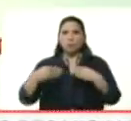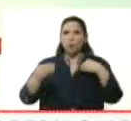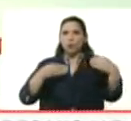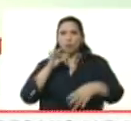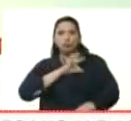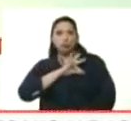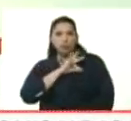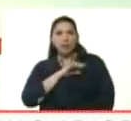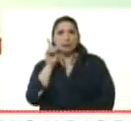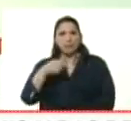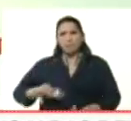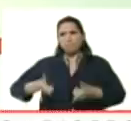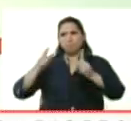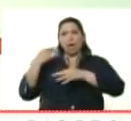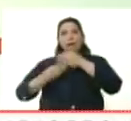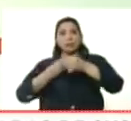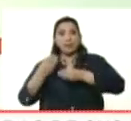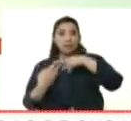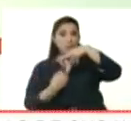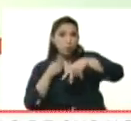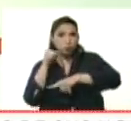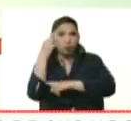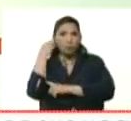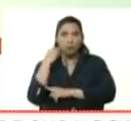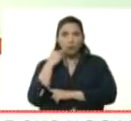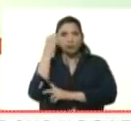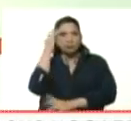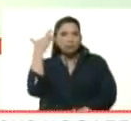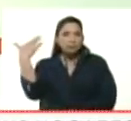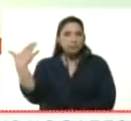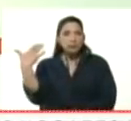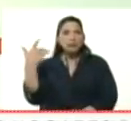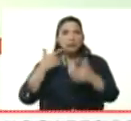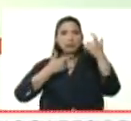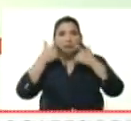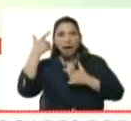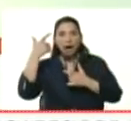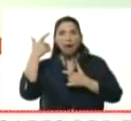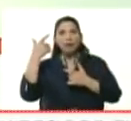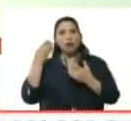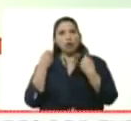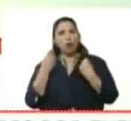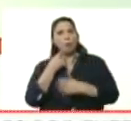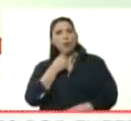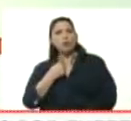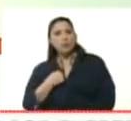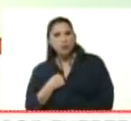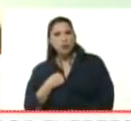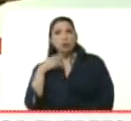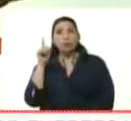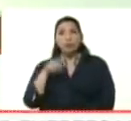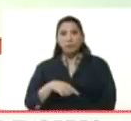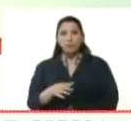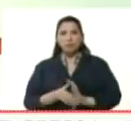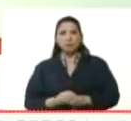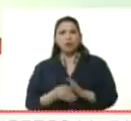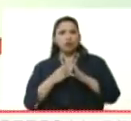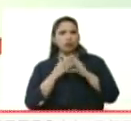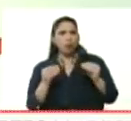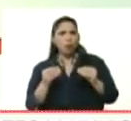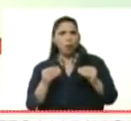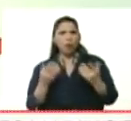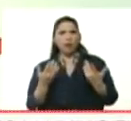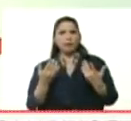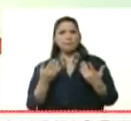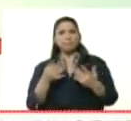servir para hacer la revolución bolivariana como la soñó el comandante Chávez, como nos los indicó en todas sus alocuciones el